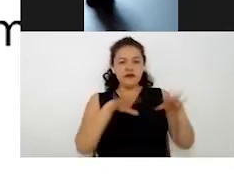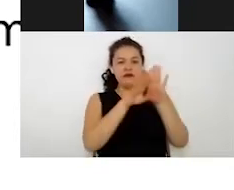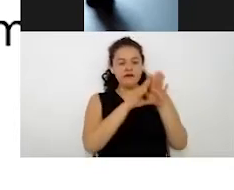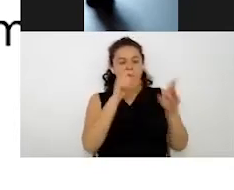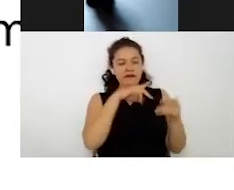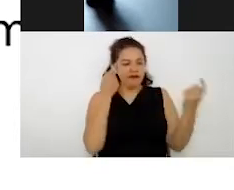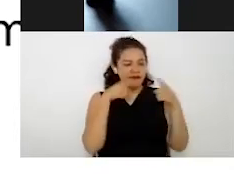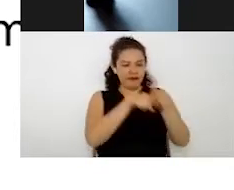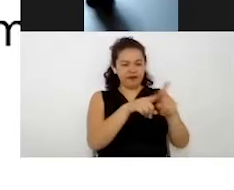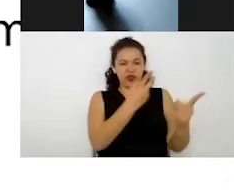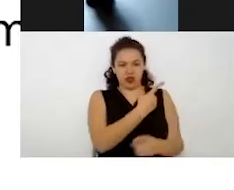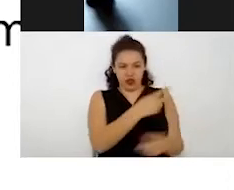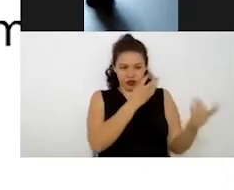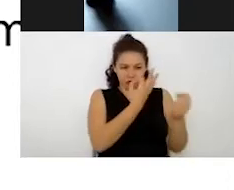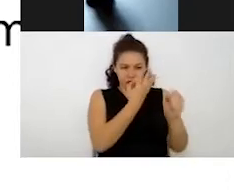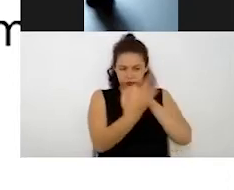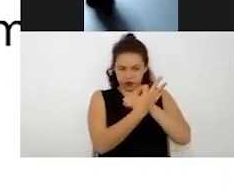habíamos dicho?